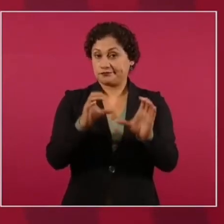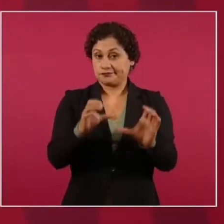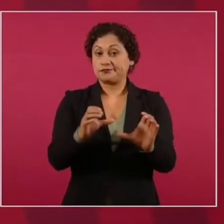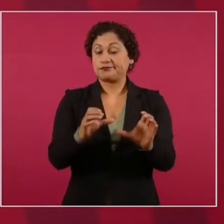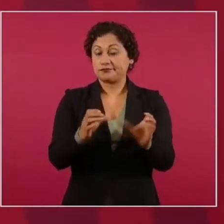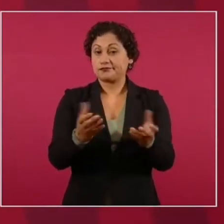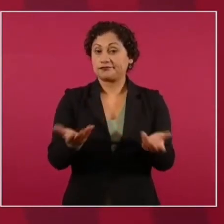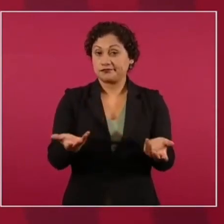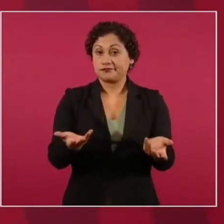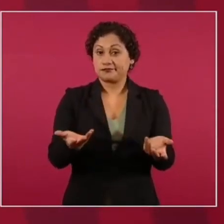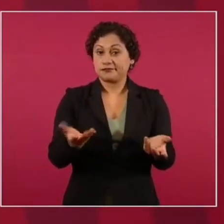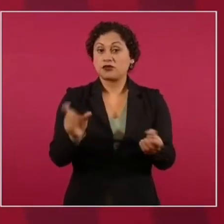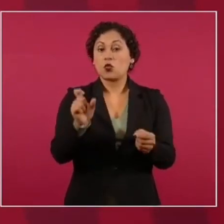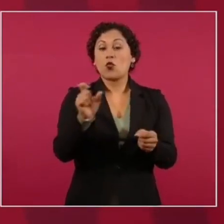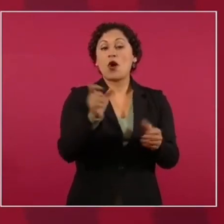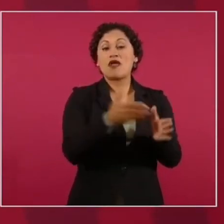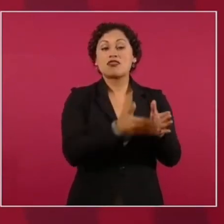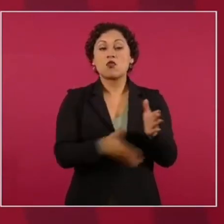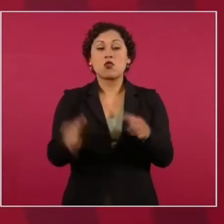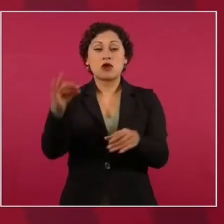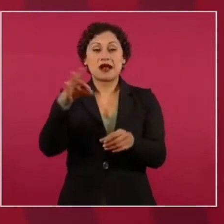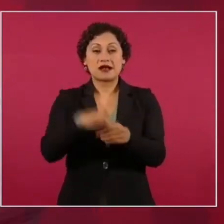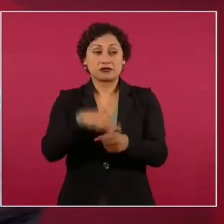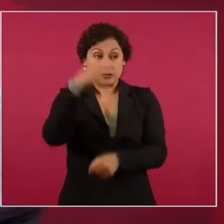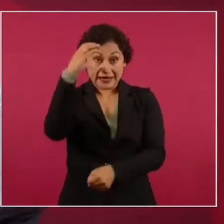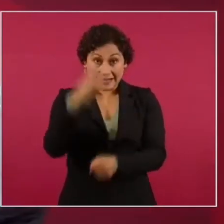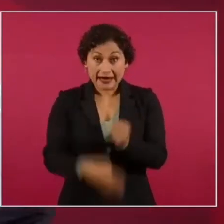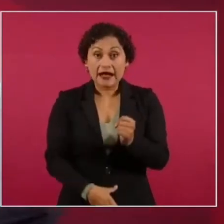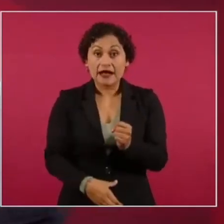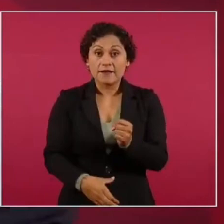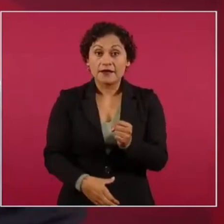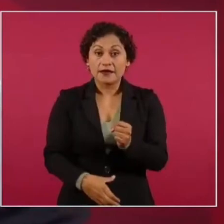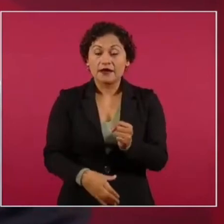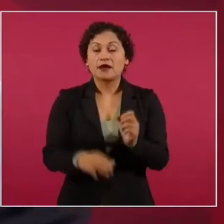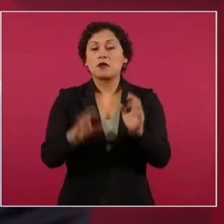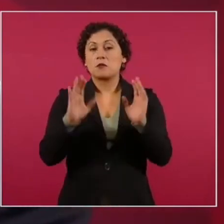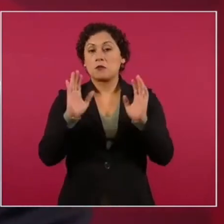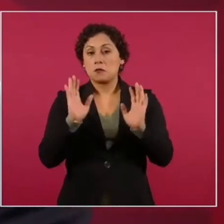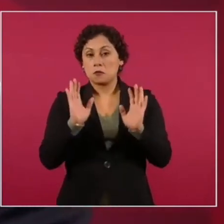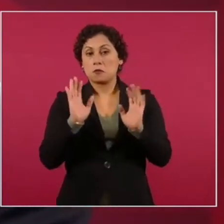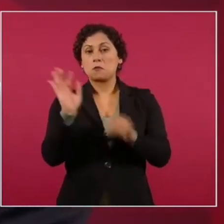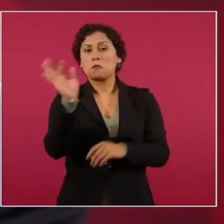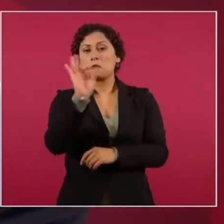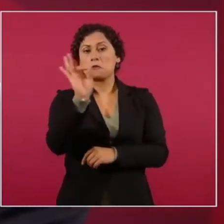Ya una vez que pase la elección, si lo invitan,